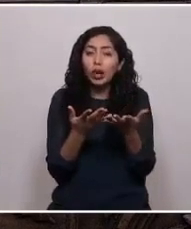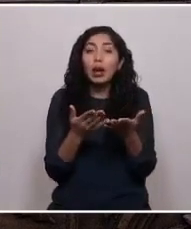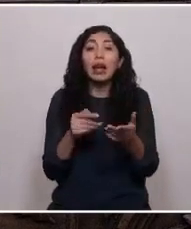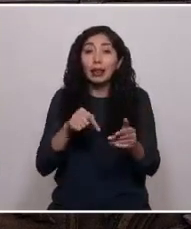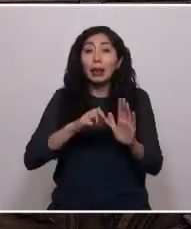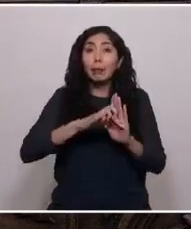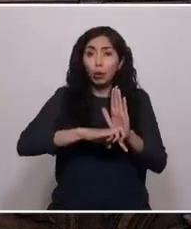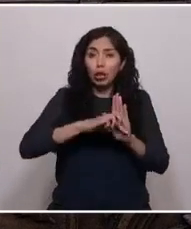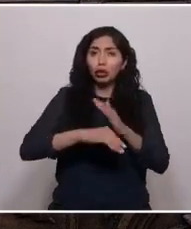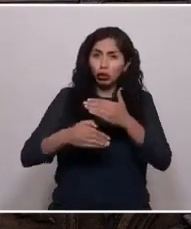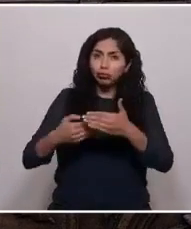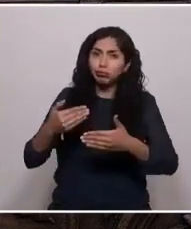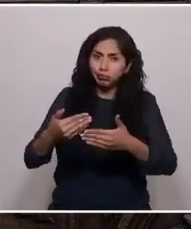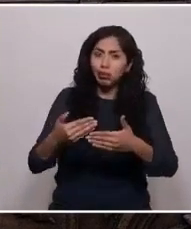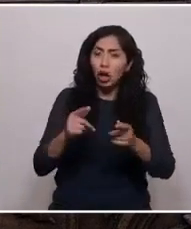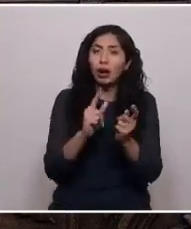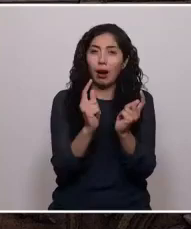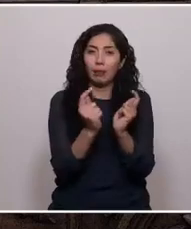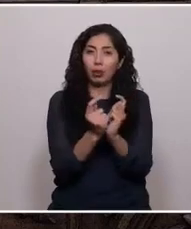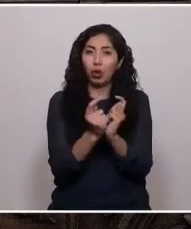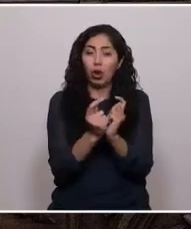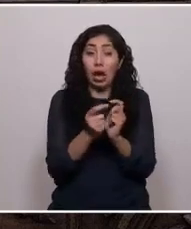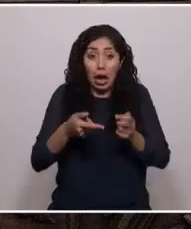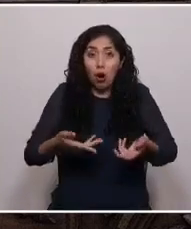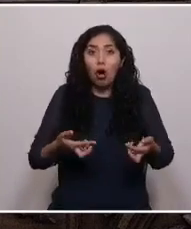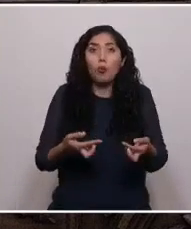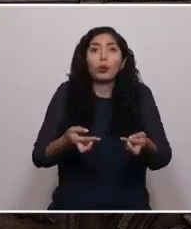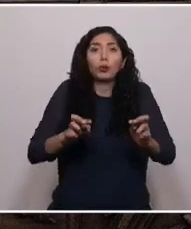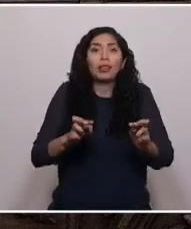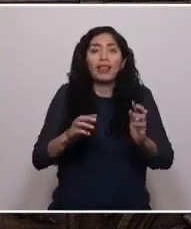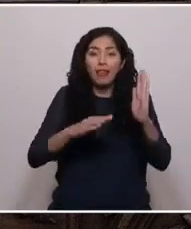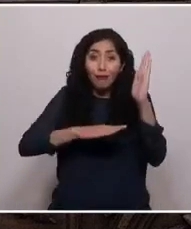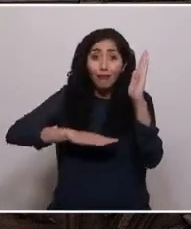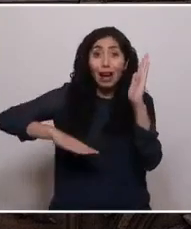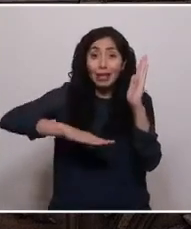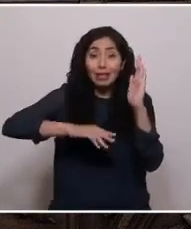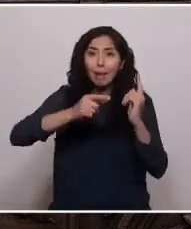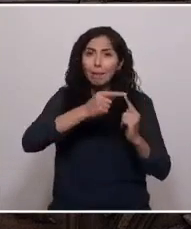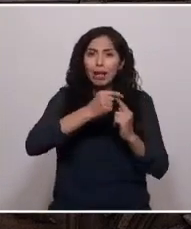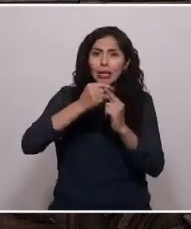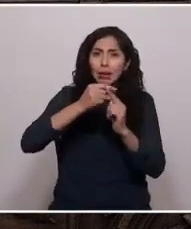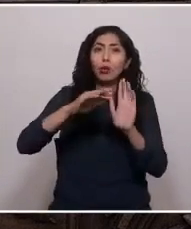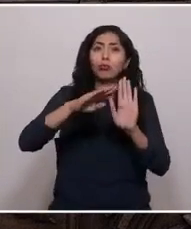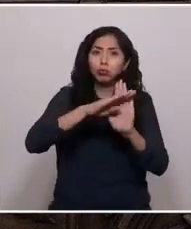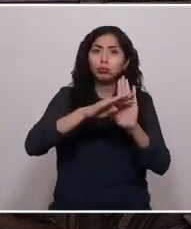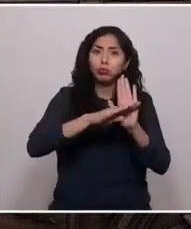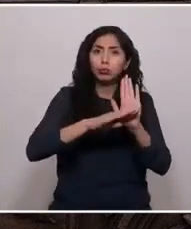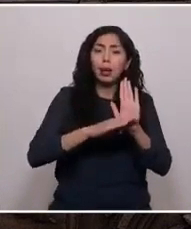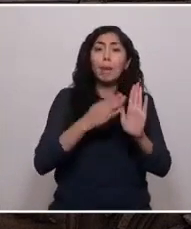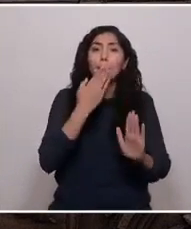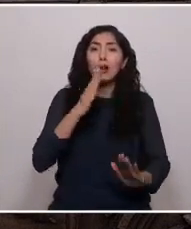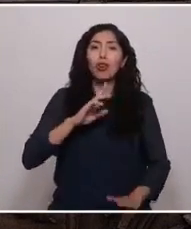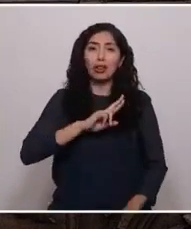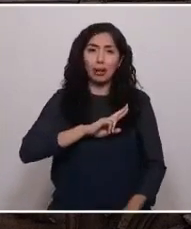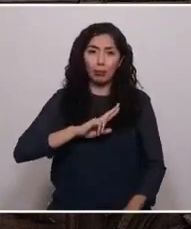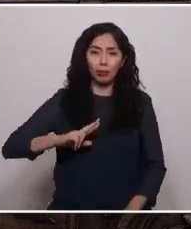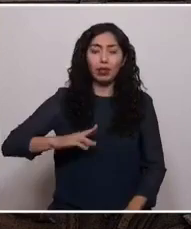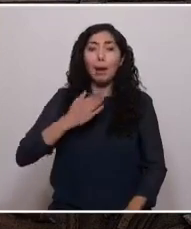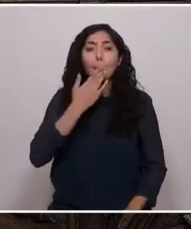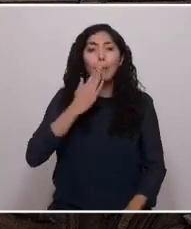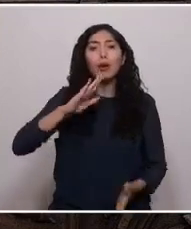proyecto tenemos la oportunidad de establecer las bases y principios de una mejor república de un mejor país